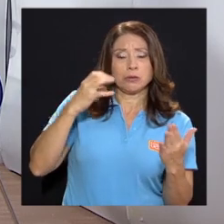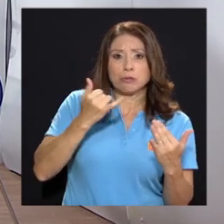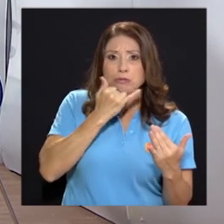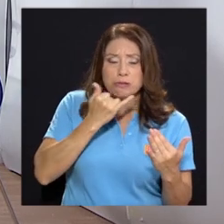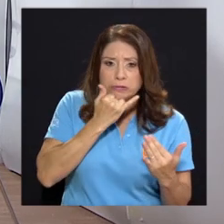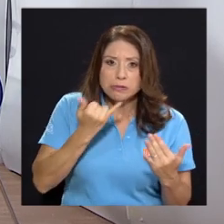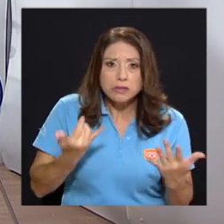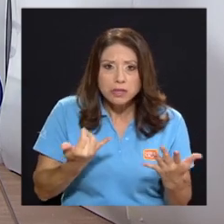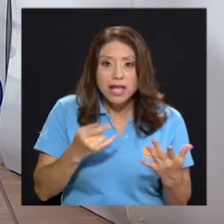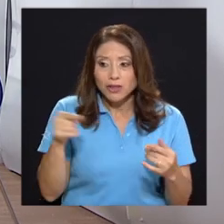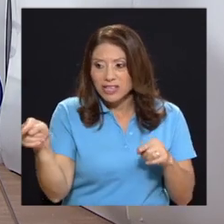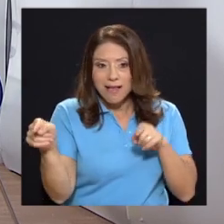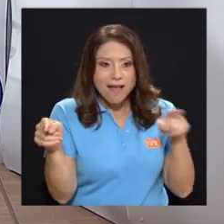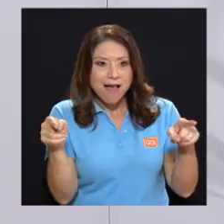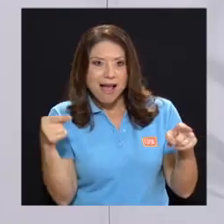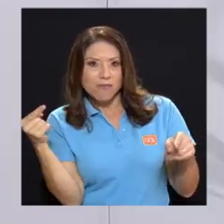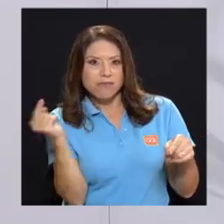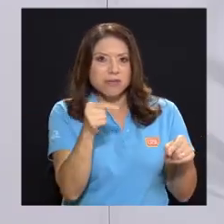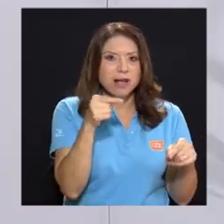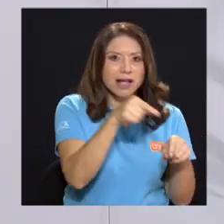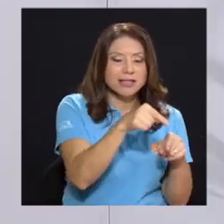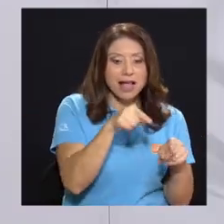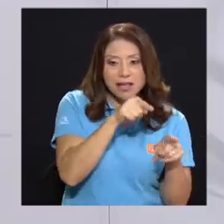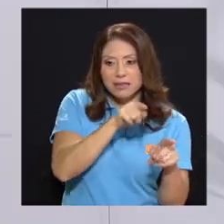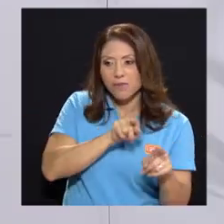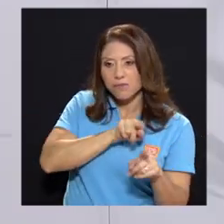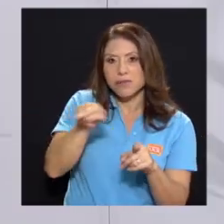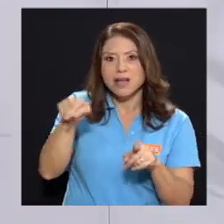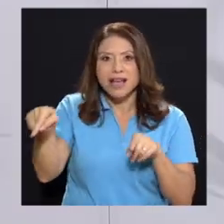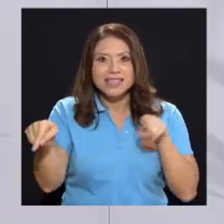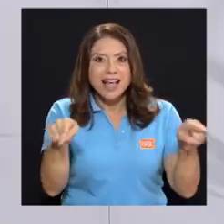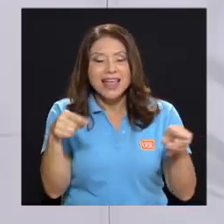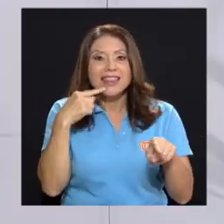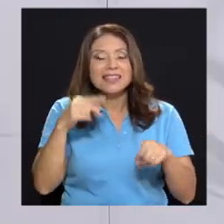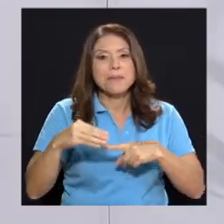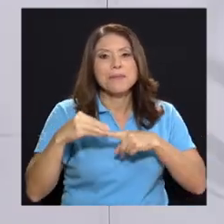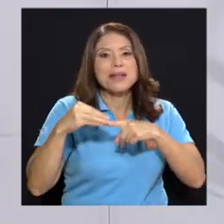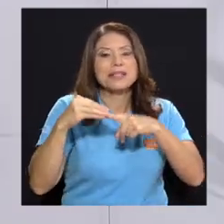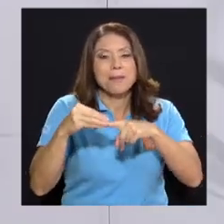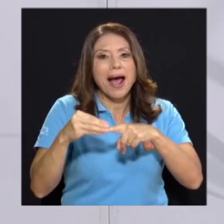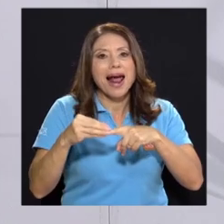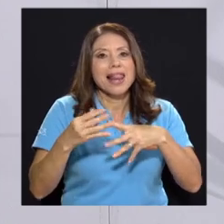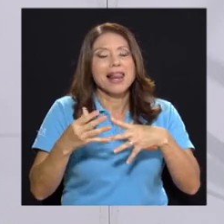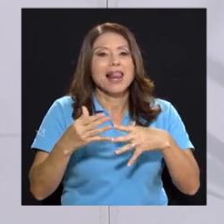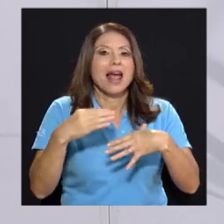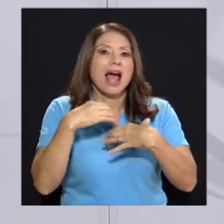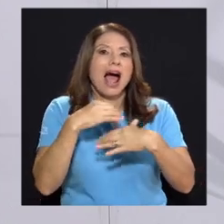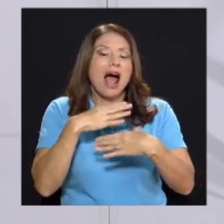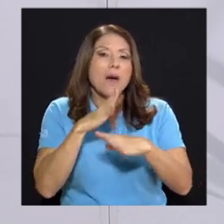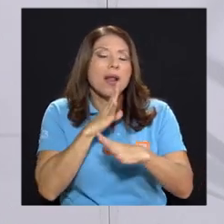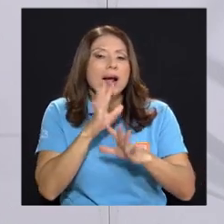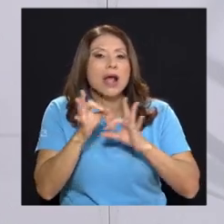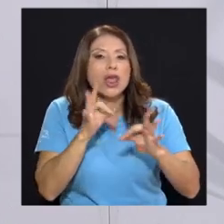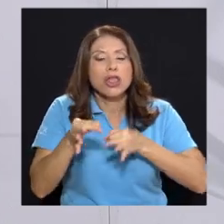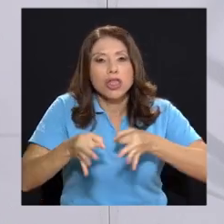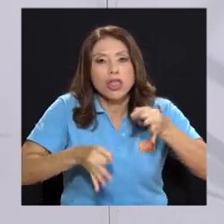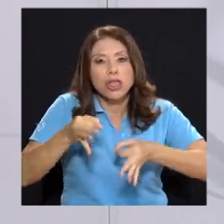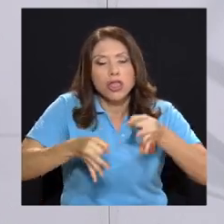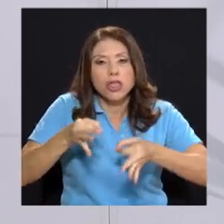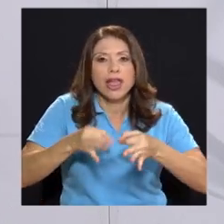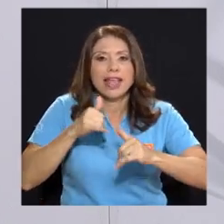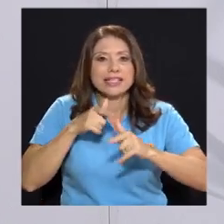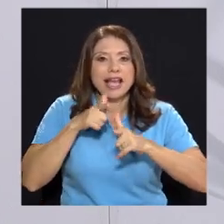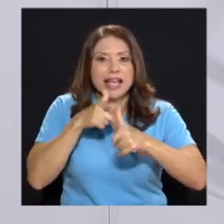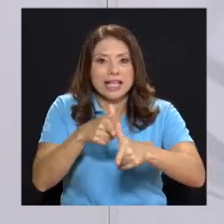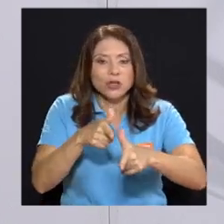la otra siguen acusando la otra de haber sido digamos los principales de gestores de exageración y no reconocen digamos o son